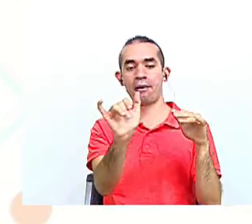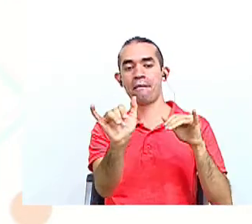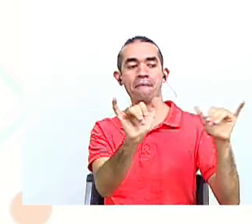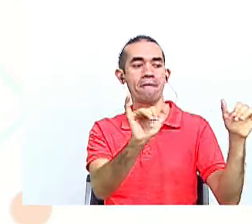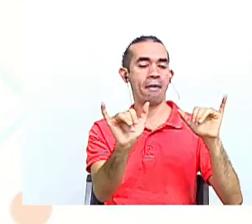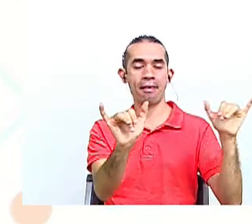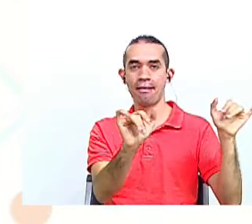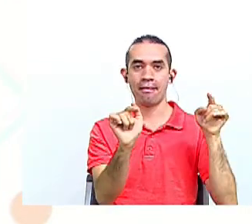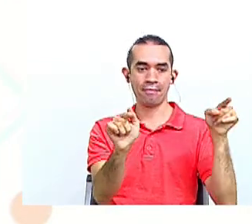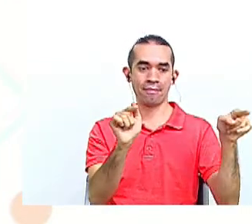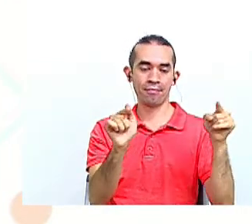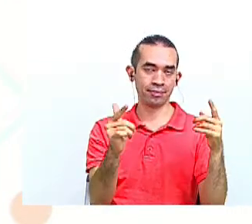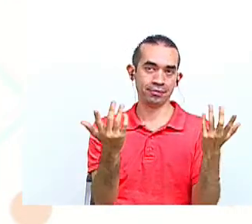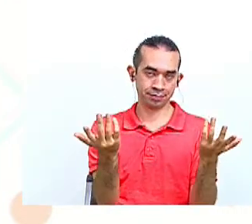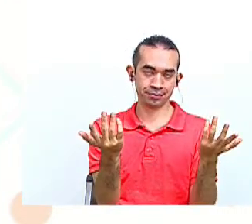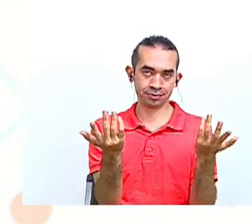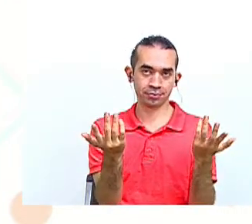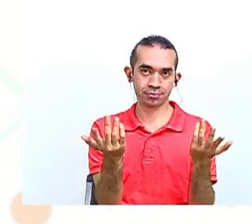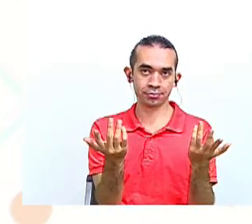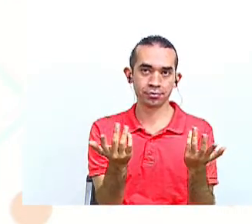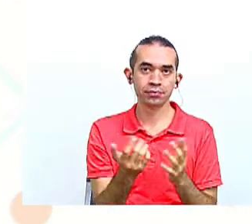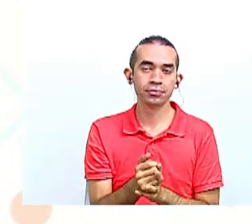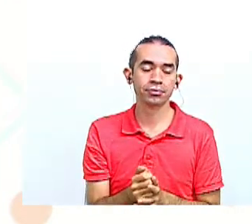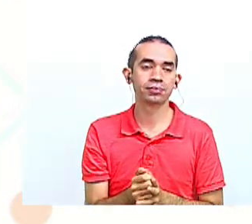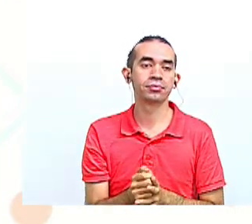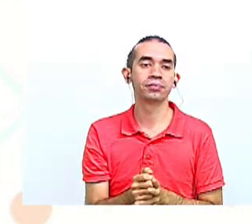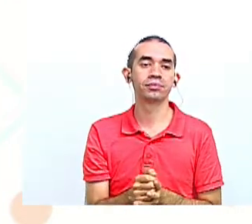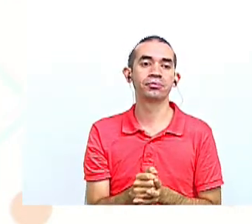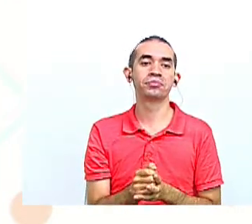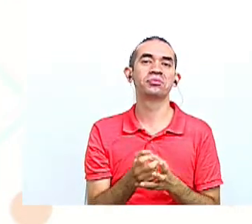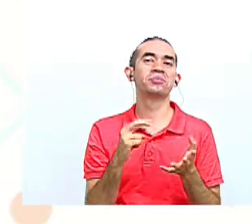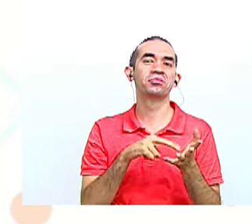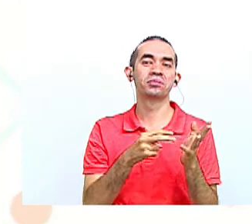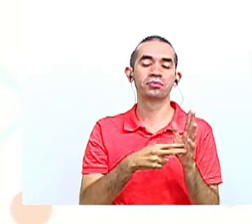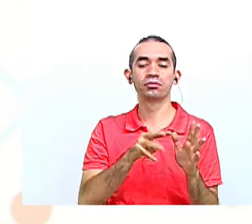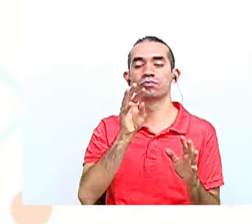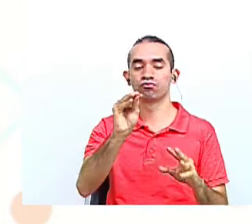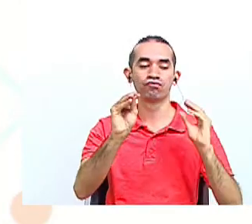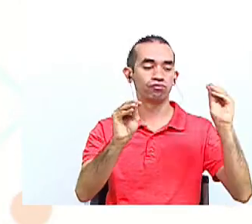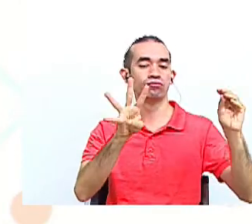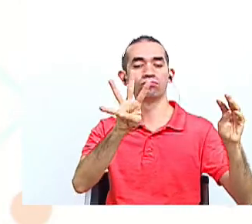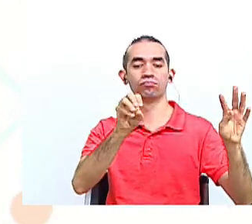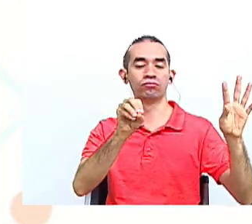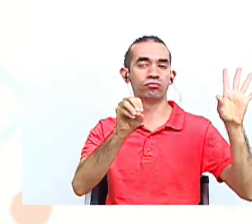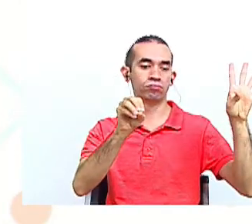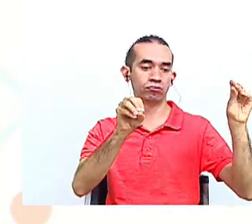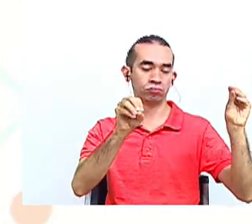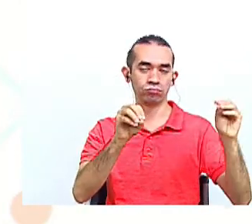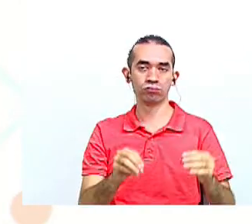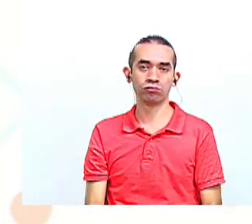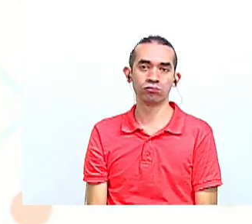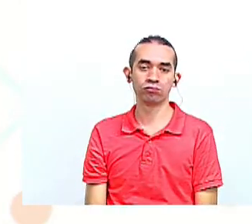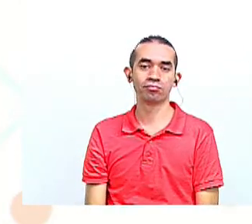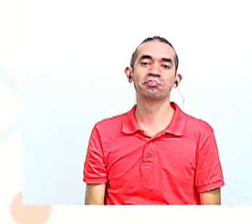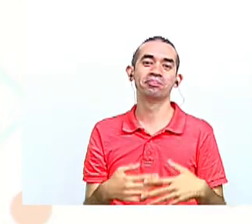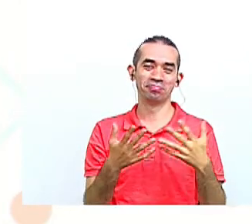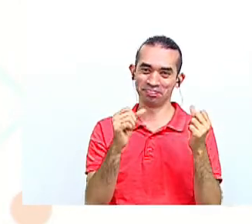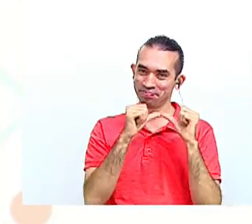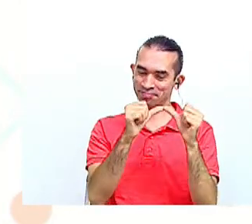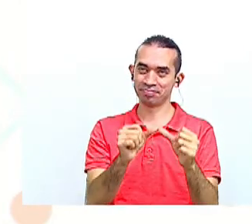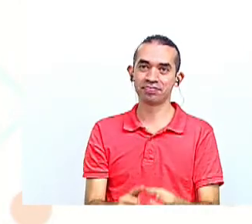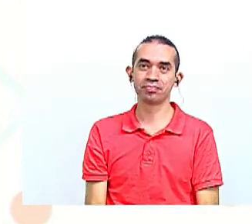iguales. Entonces, a cada ángulo le corresponde medir 40 grados.